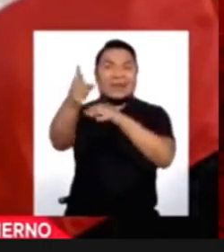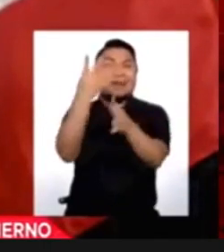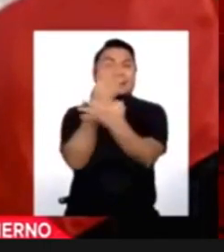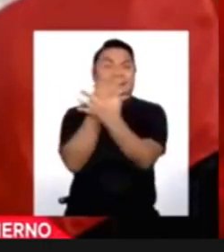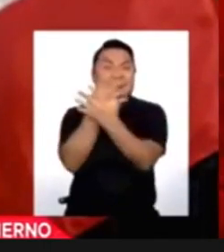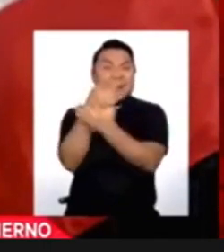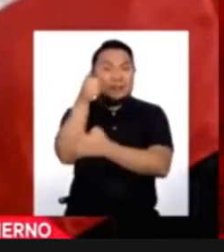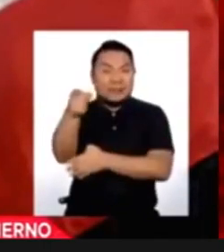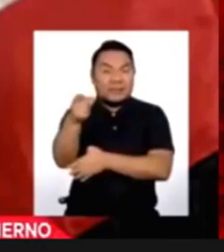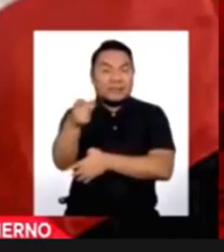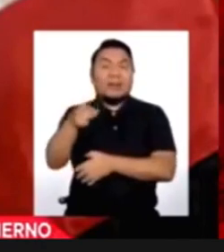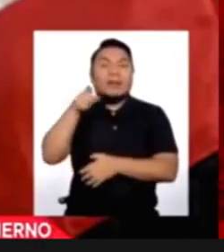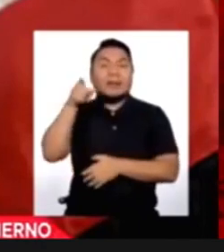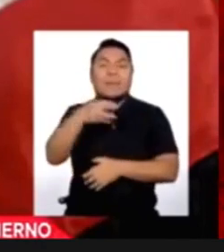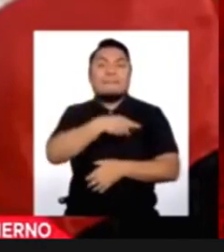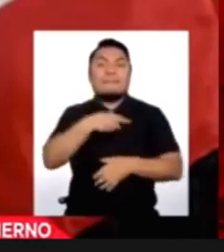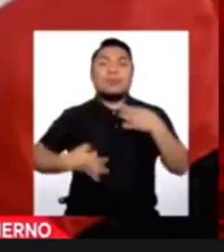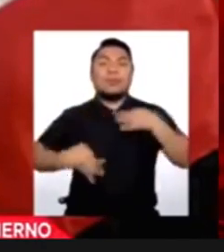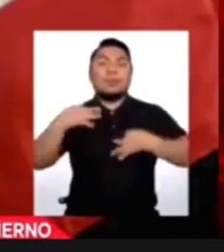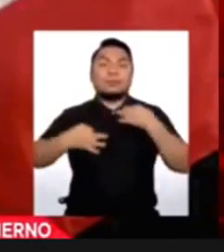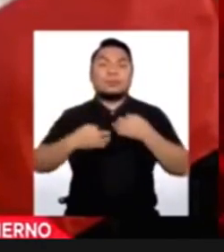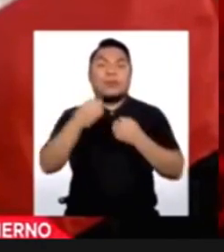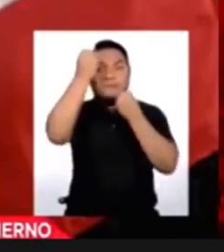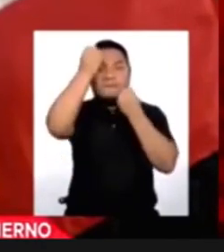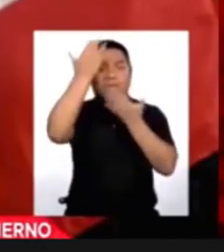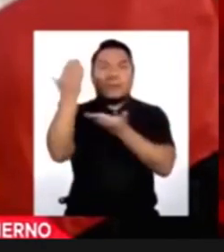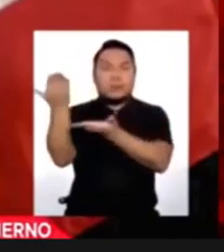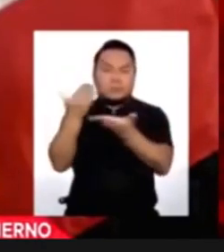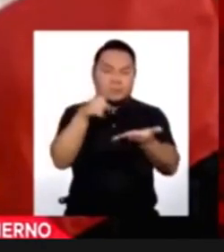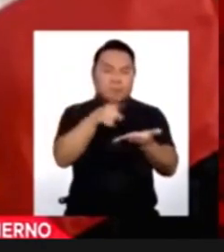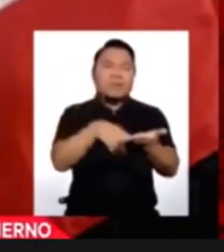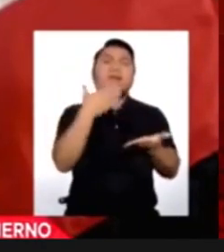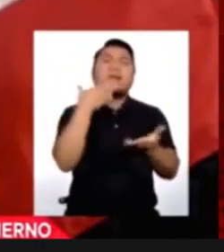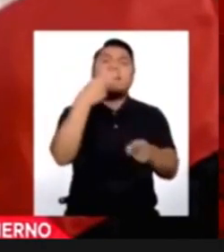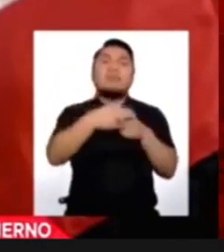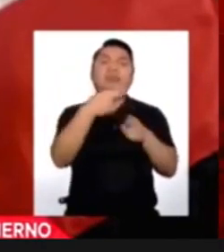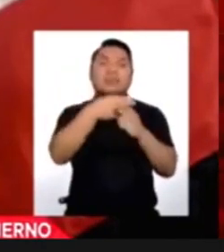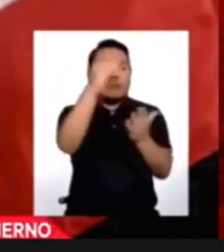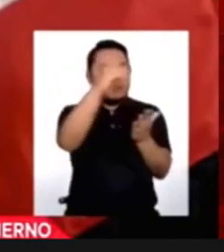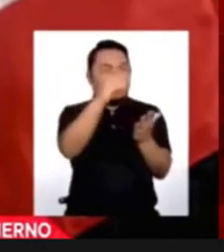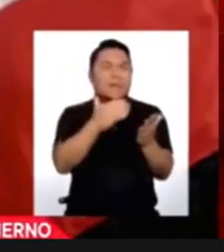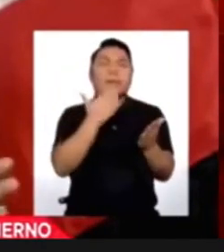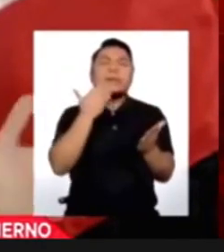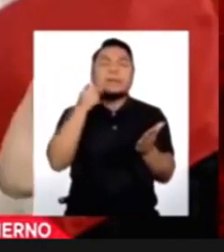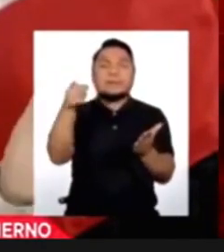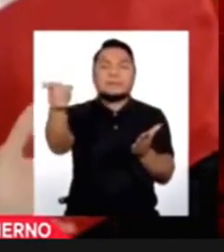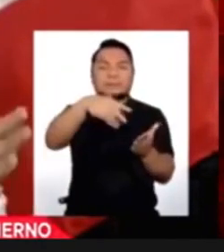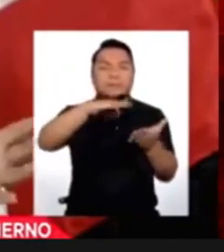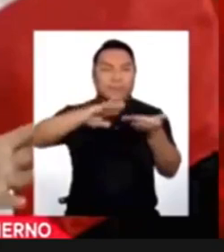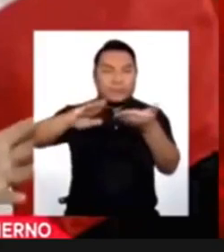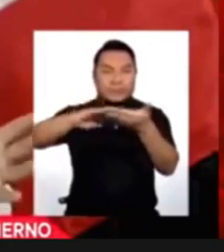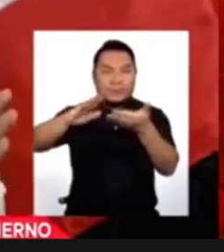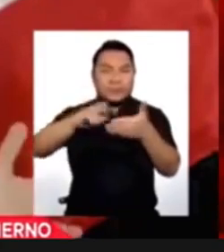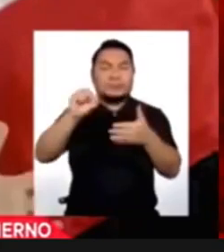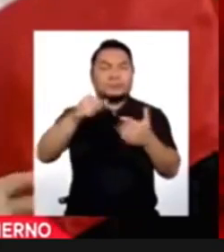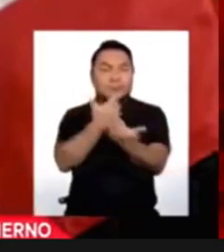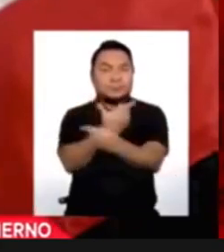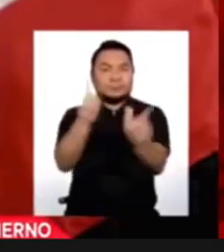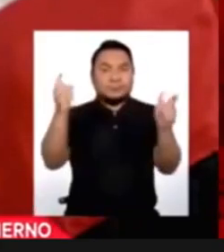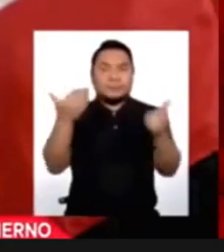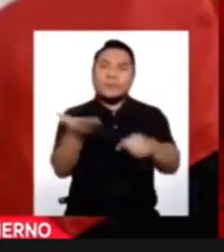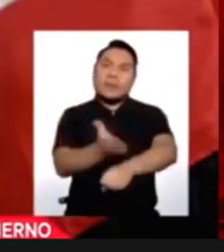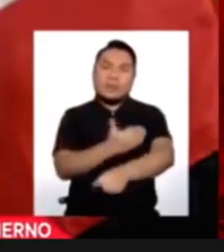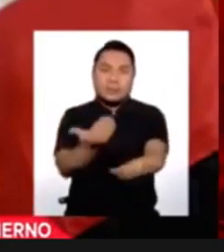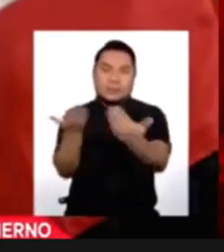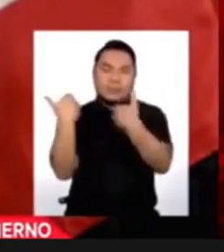están privadas de su libertad y que nosotros vamos en esta coyuntura a posibilitar de que salgan ya